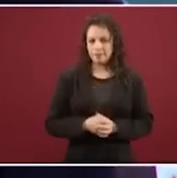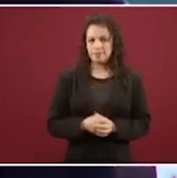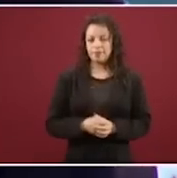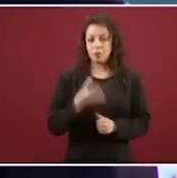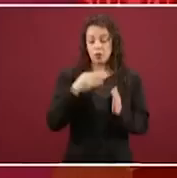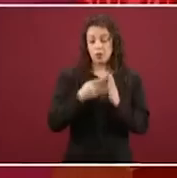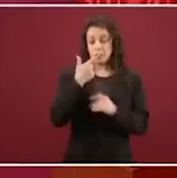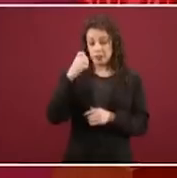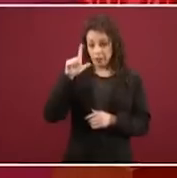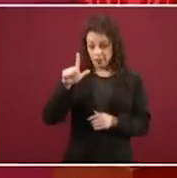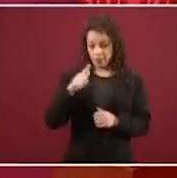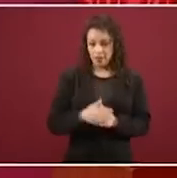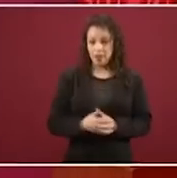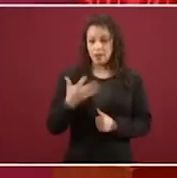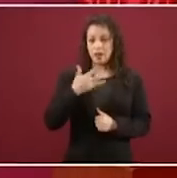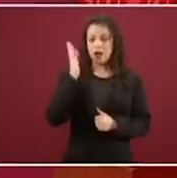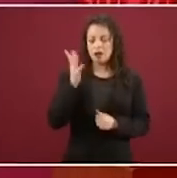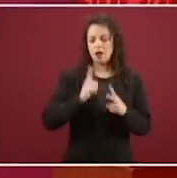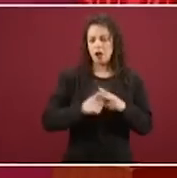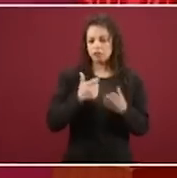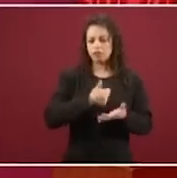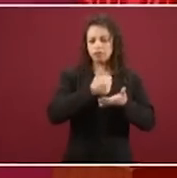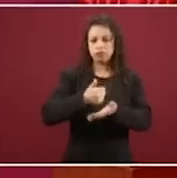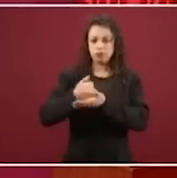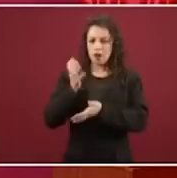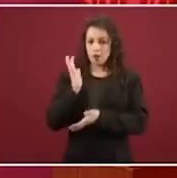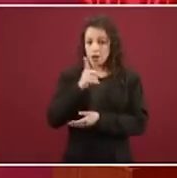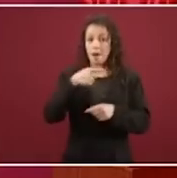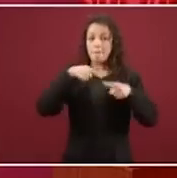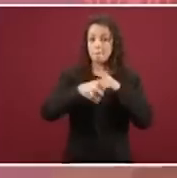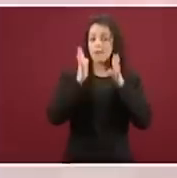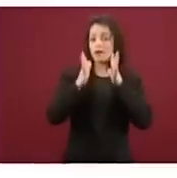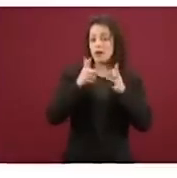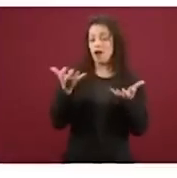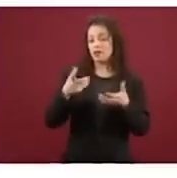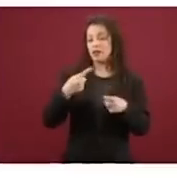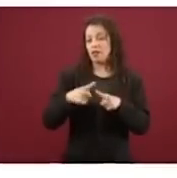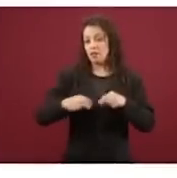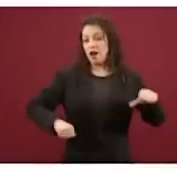21.407 ya cuentan con los recursos e iniciaron actividades, y en los próximos días